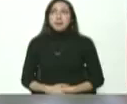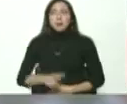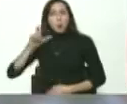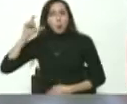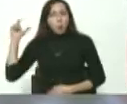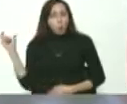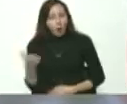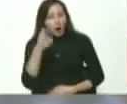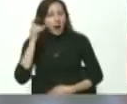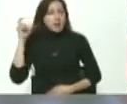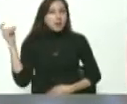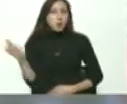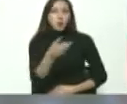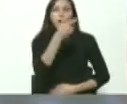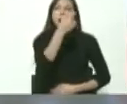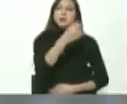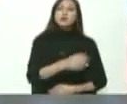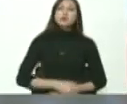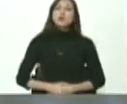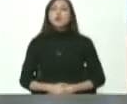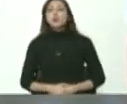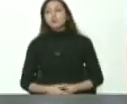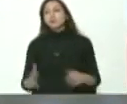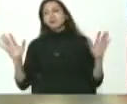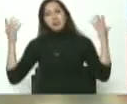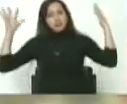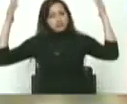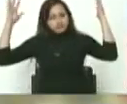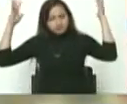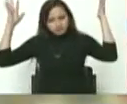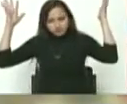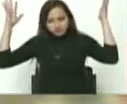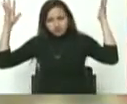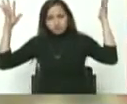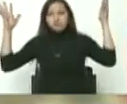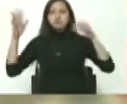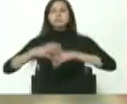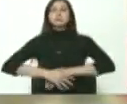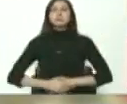Guárico, Guárico, Guárico, Guárico, un aplauso desde aquí.